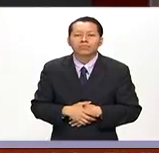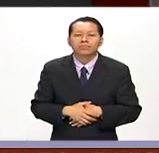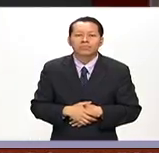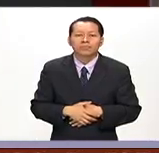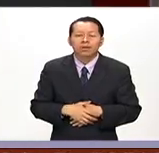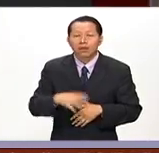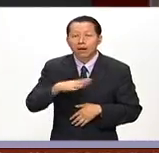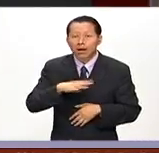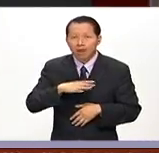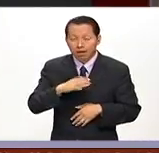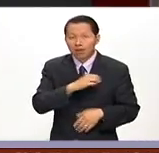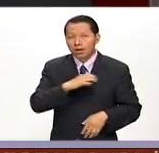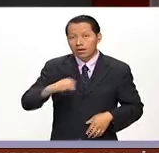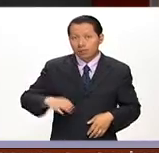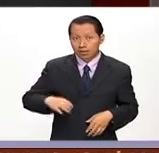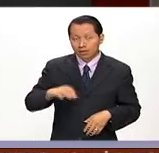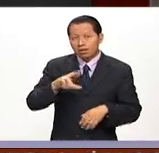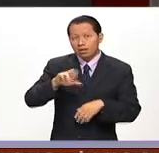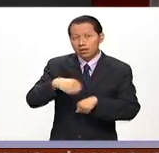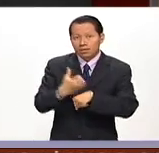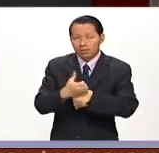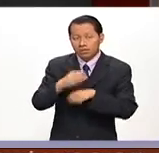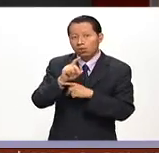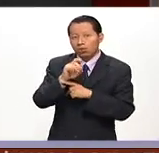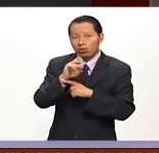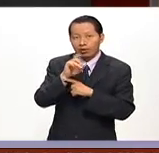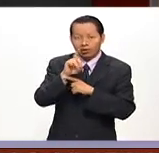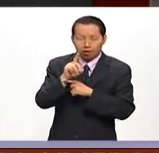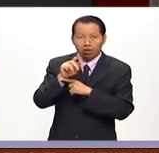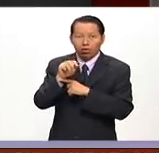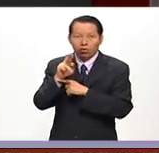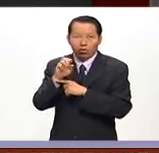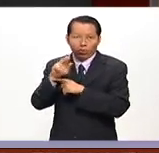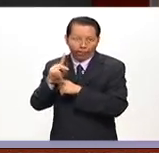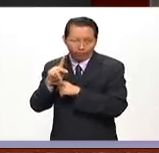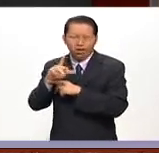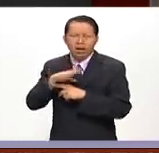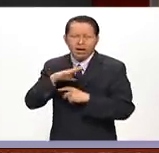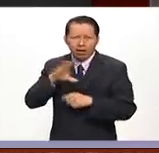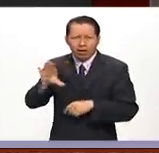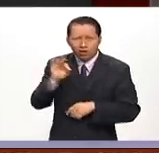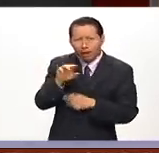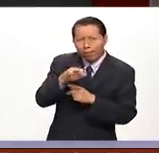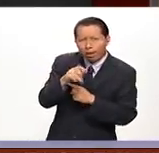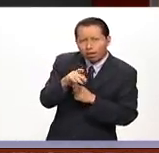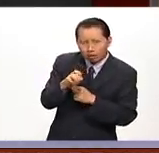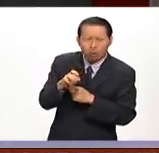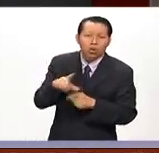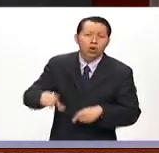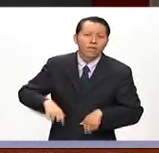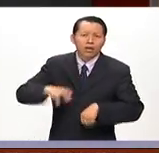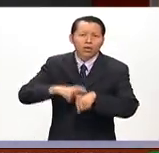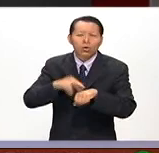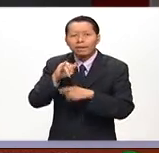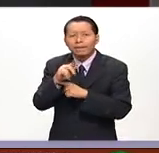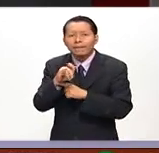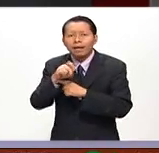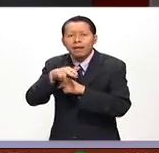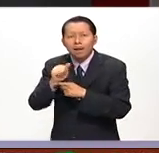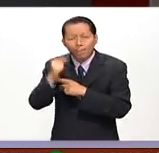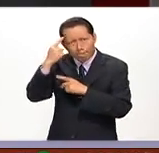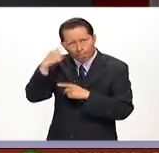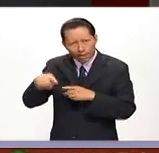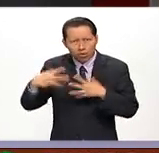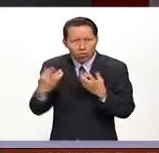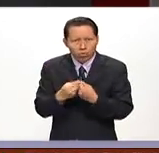El virtual precandidato republicano a la presidencia Donald Trump eligió a Mike Pence, gobernador de Indiana, como su compañero de fórmula para la